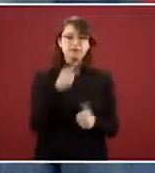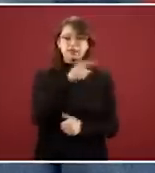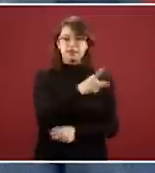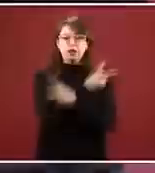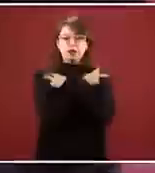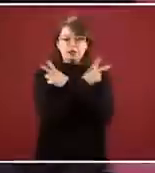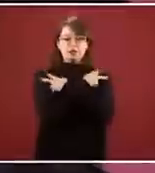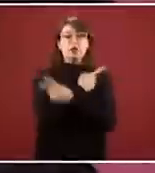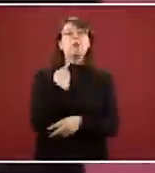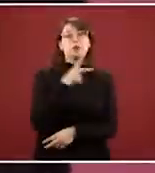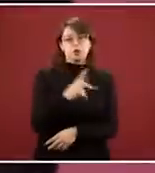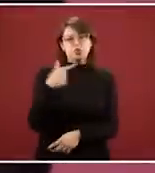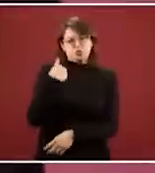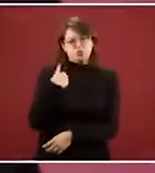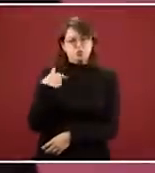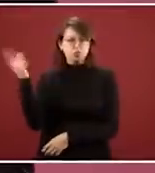me enteré de